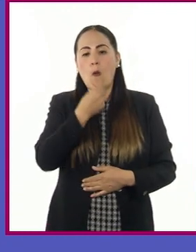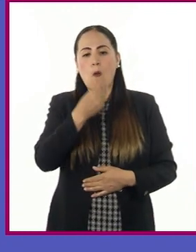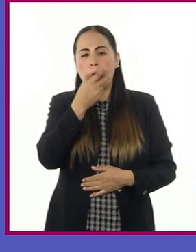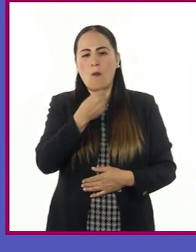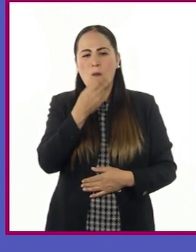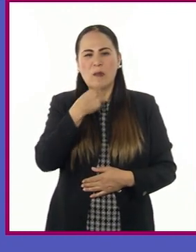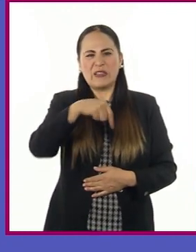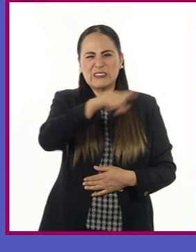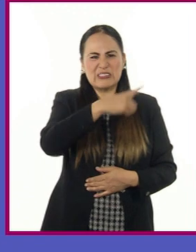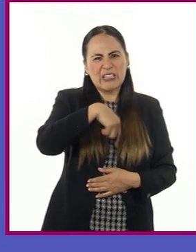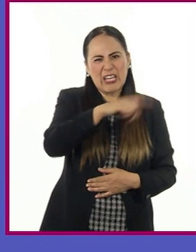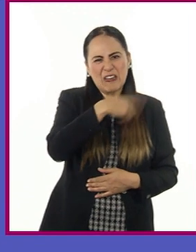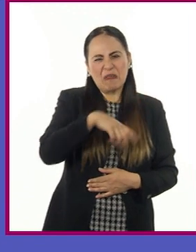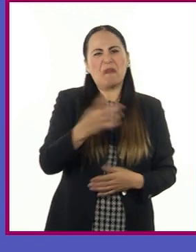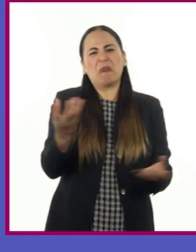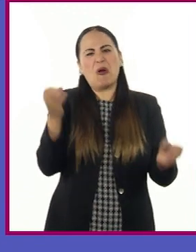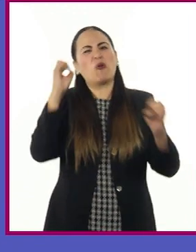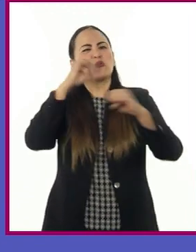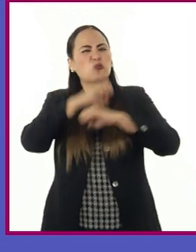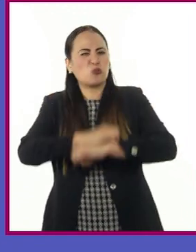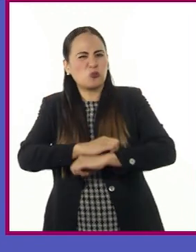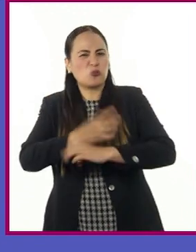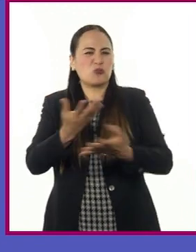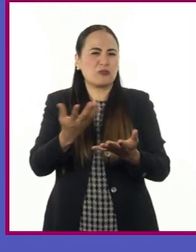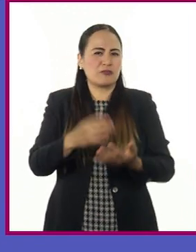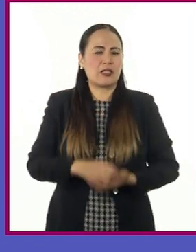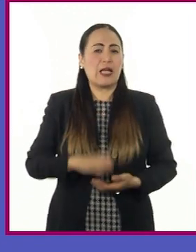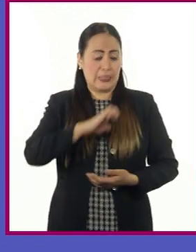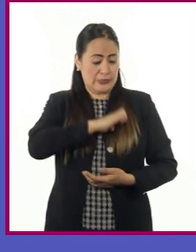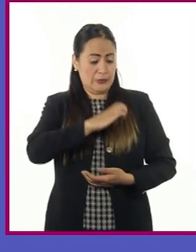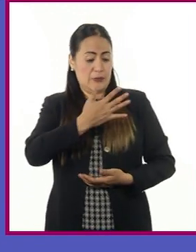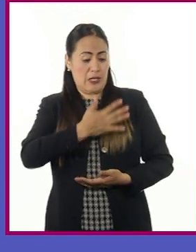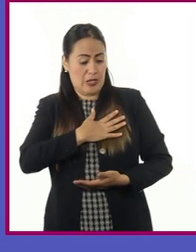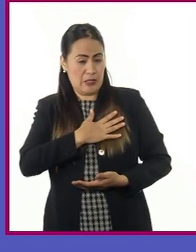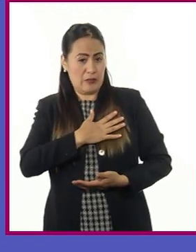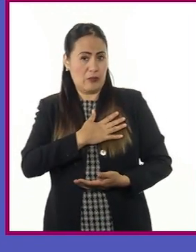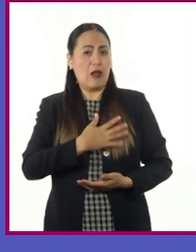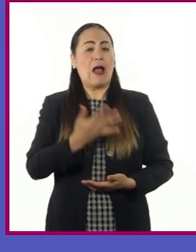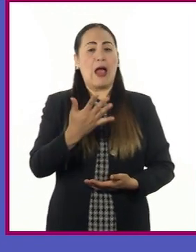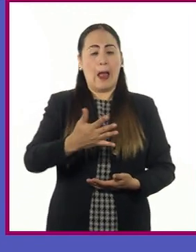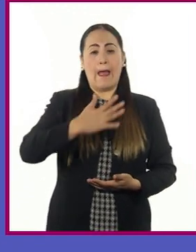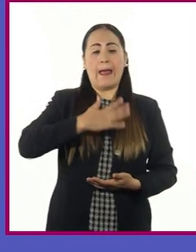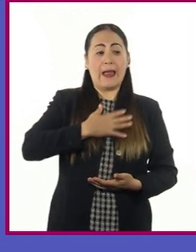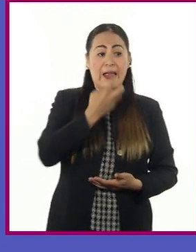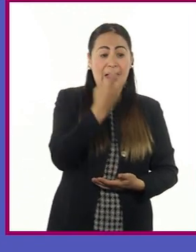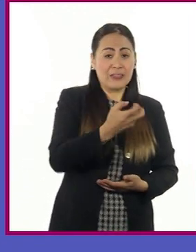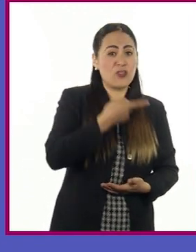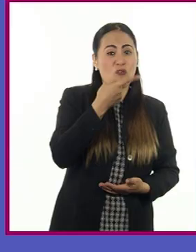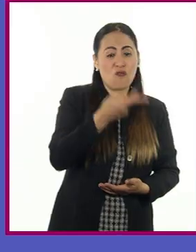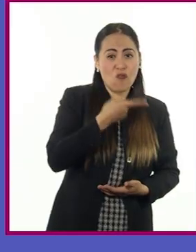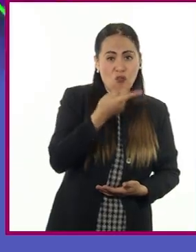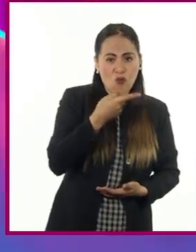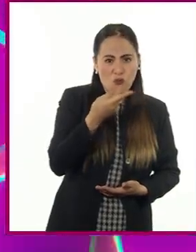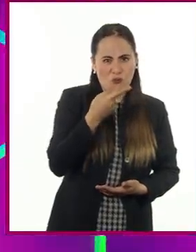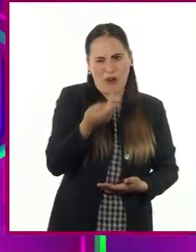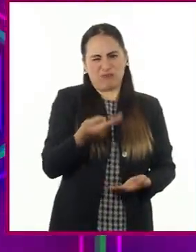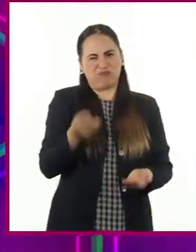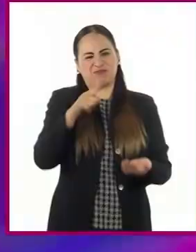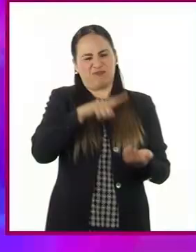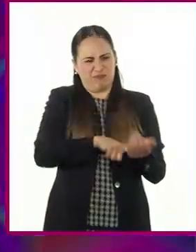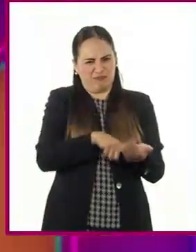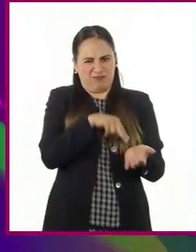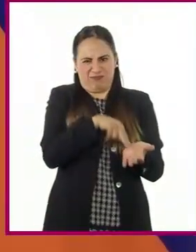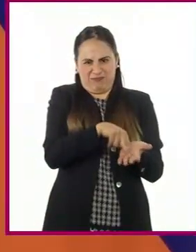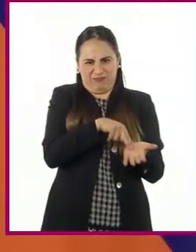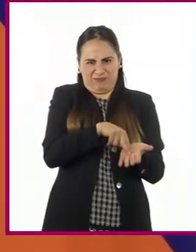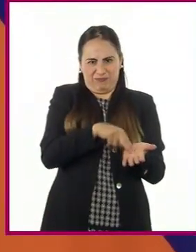oscuro, cuando la construcción natural en el español sería a este hablar tan oscuro de los hombres.